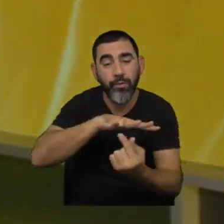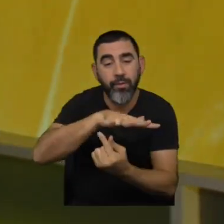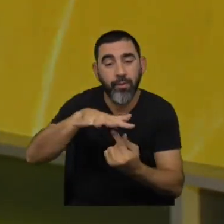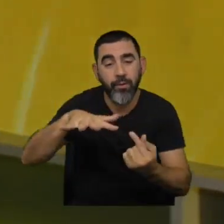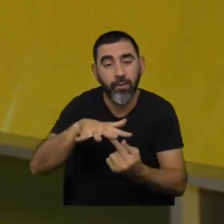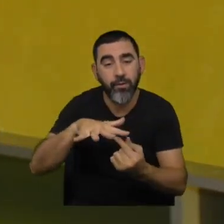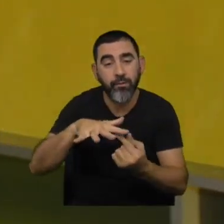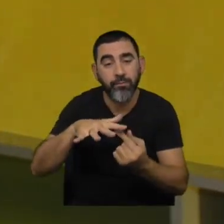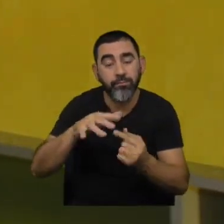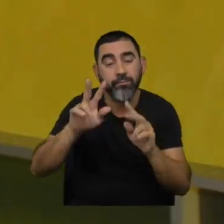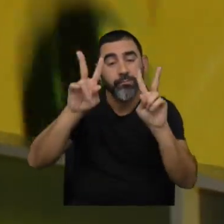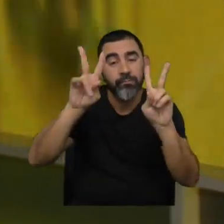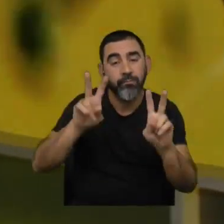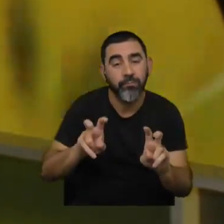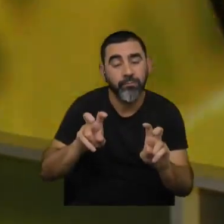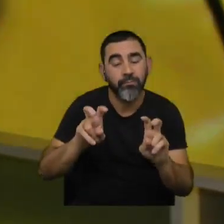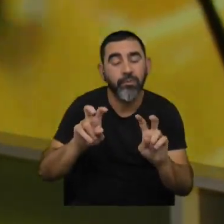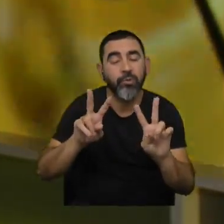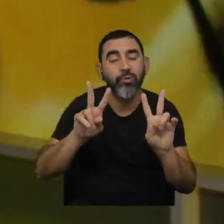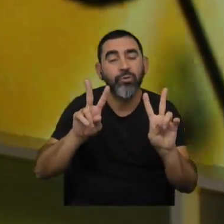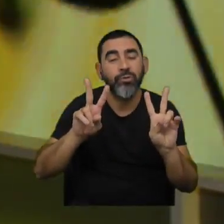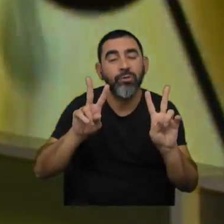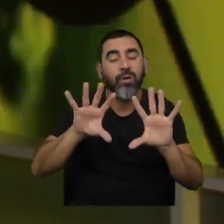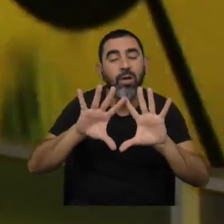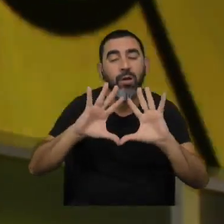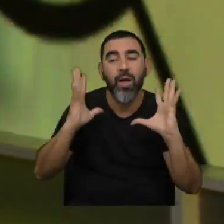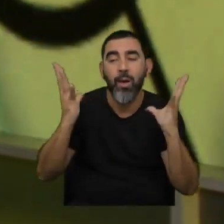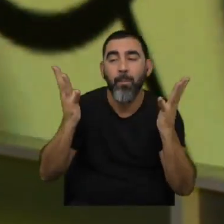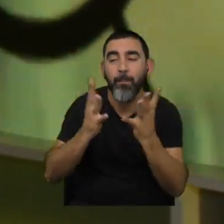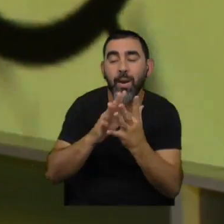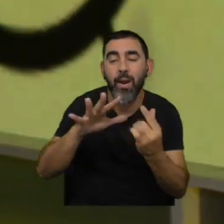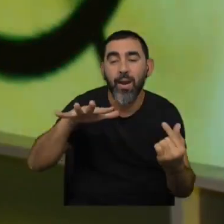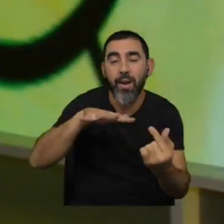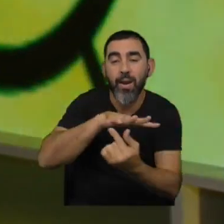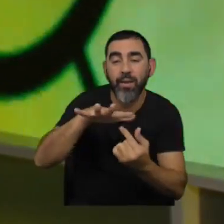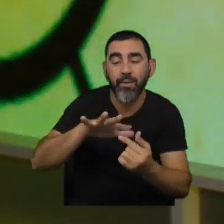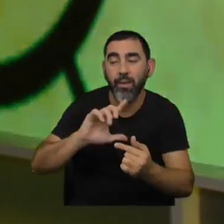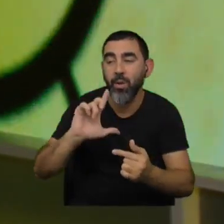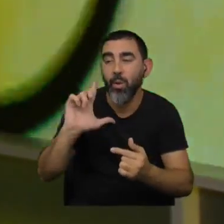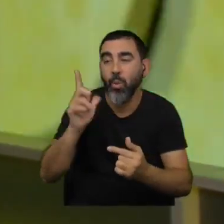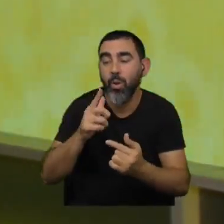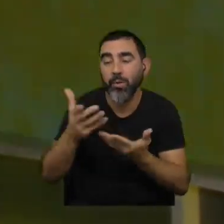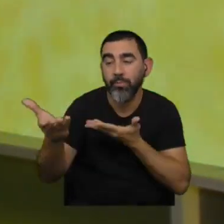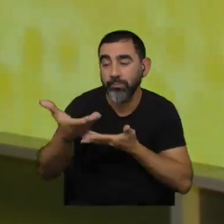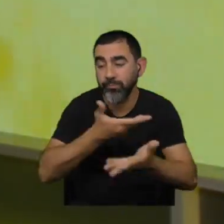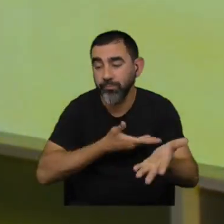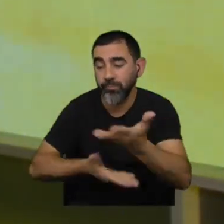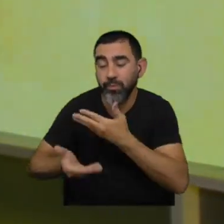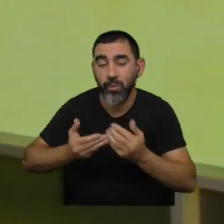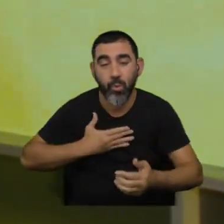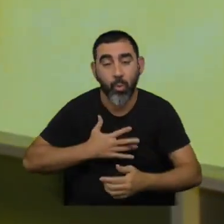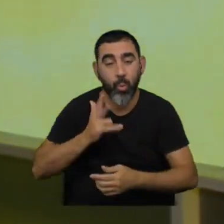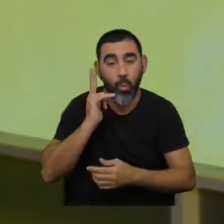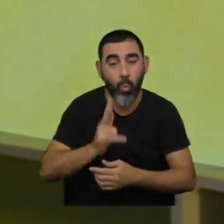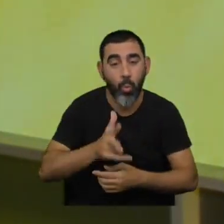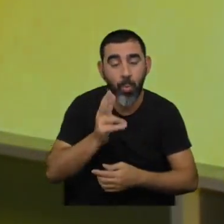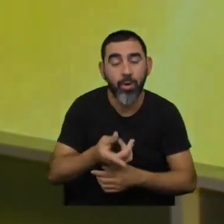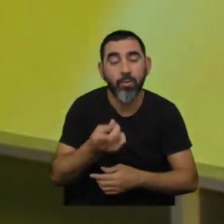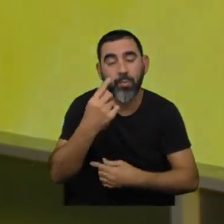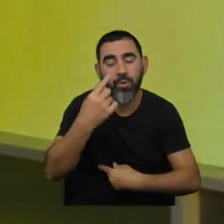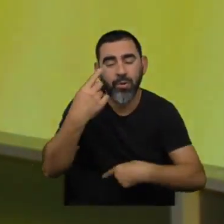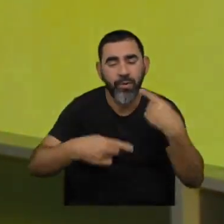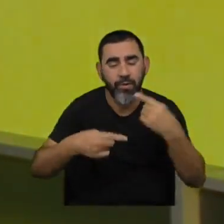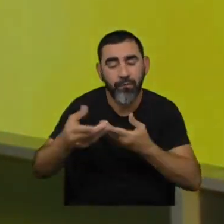este cruce, ya no podemos hablar en este planeta de un ambiente que no tenga alguna interacción con los humanos, pero hay distintos